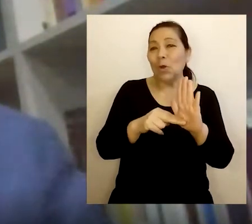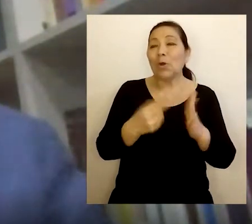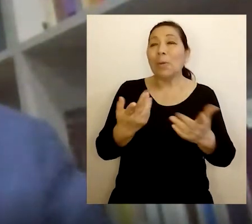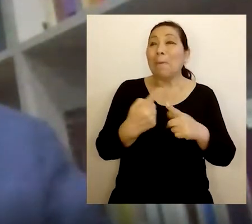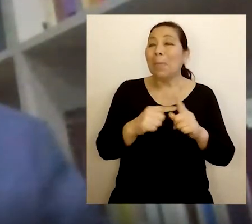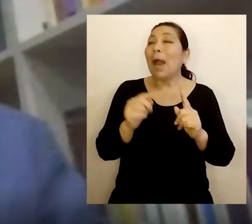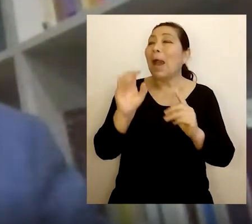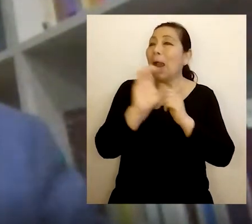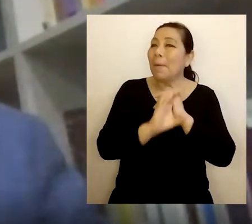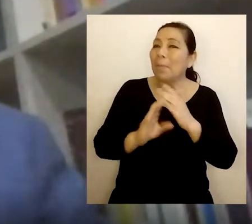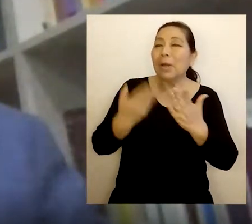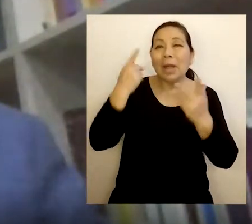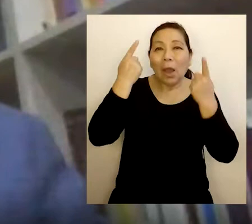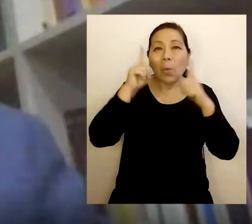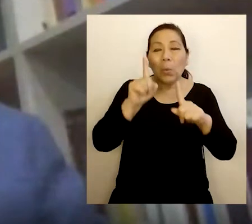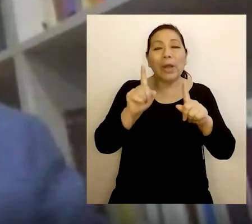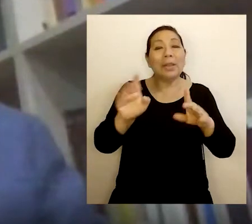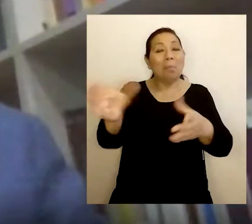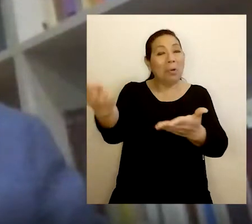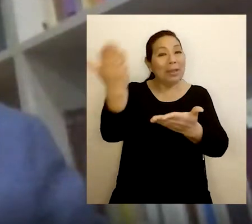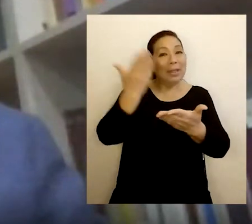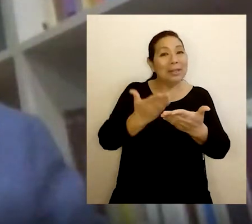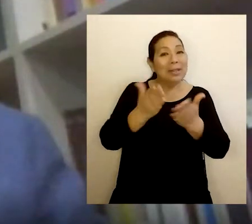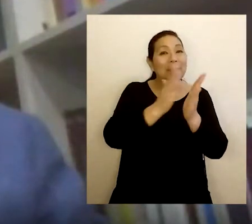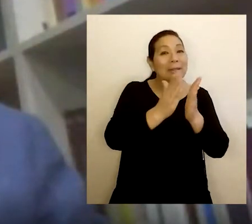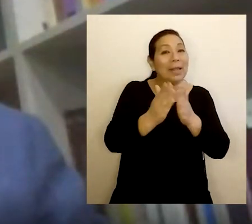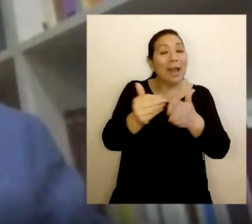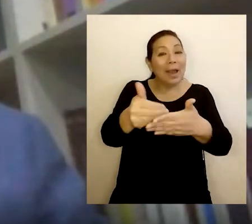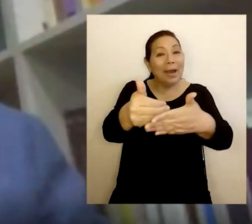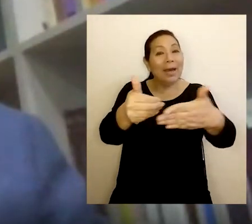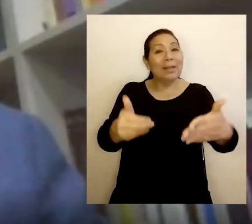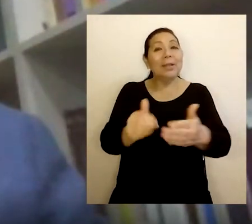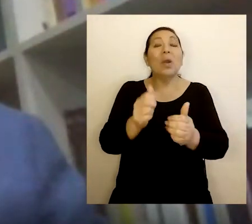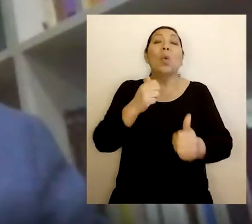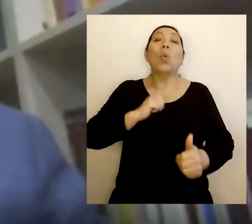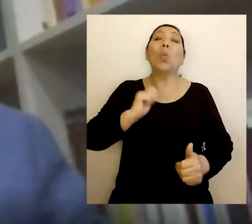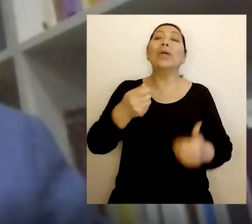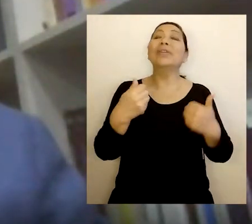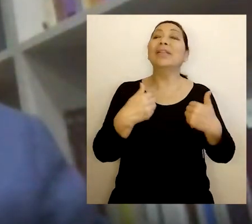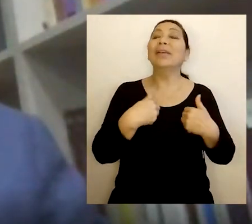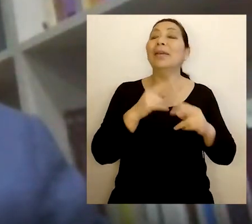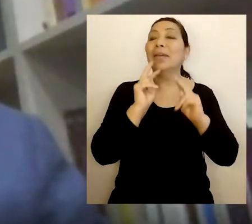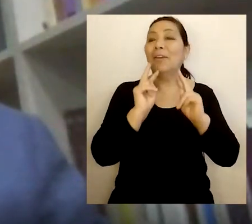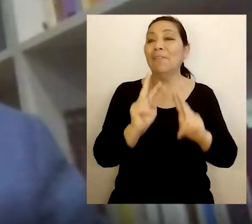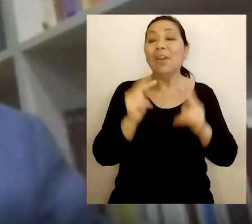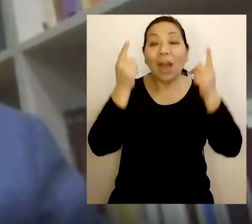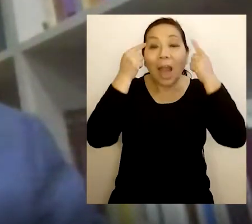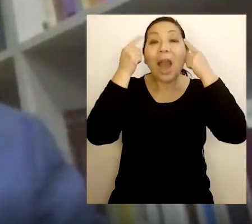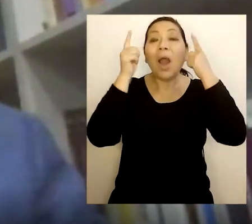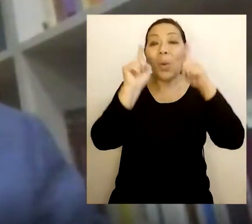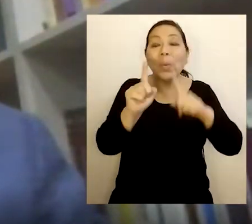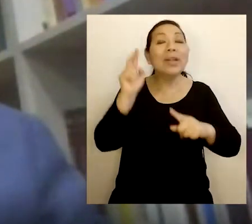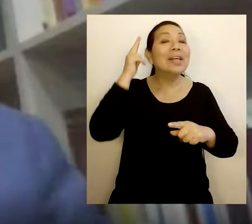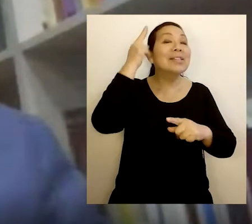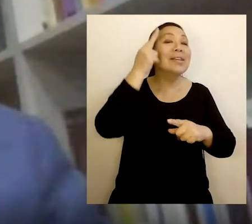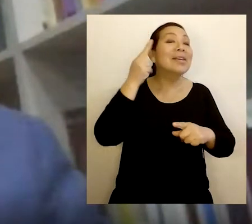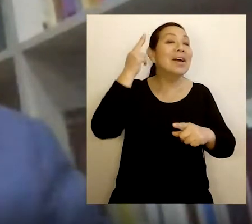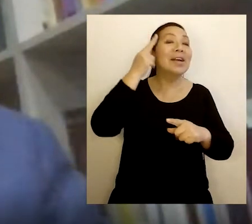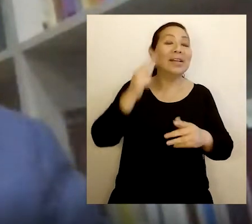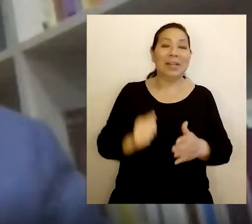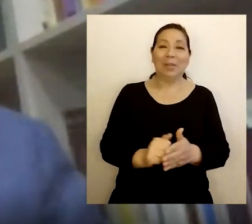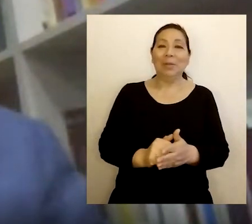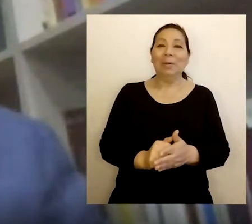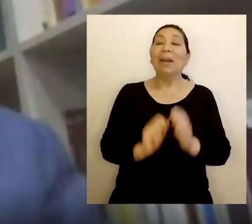en base a los acuerdos que pudiesen llegarse en la terminación anticipada, el juez debe verificar que este acuerdo sea razonable